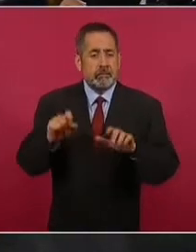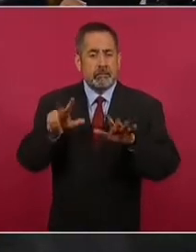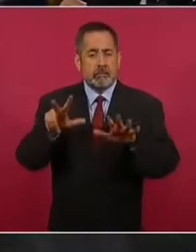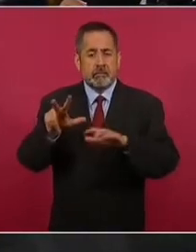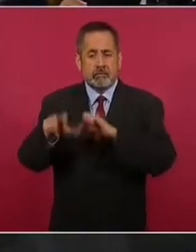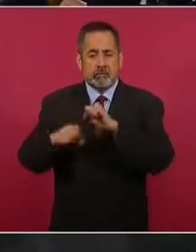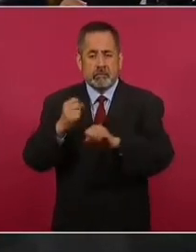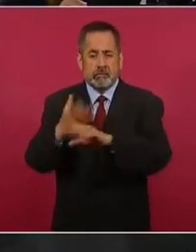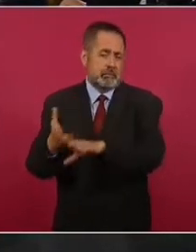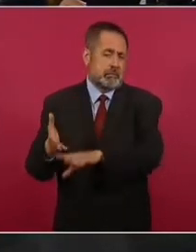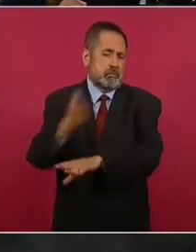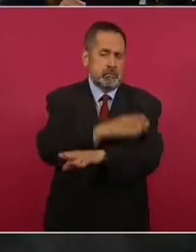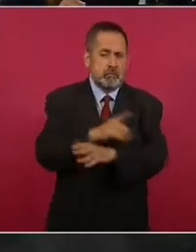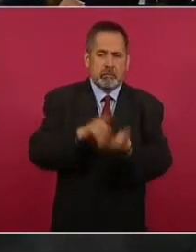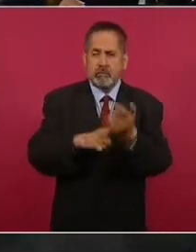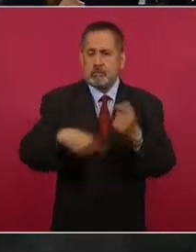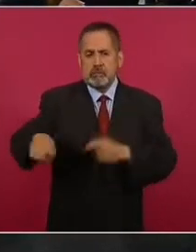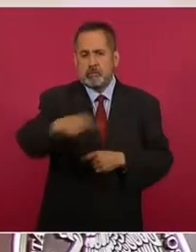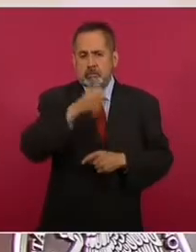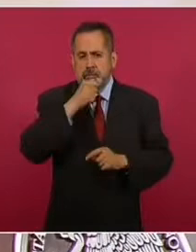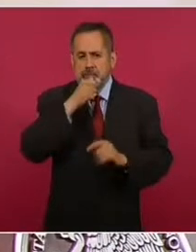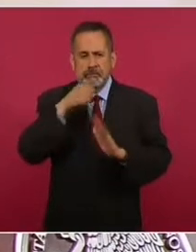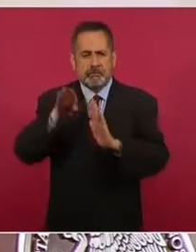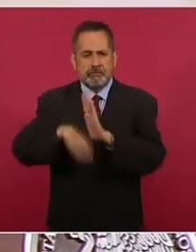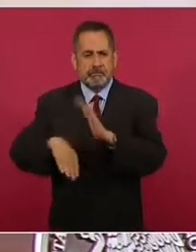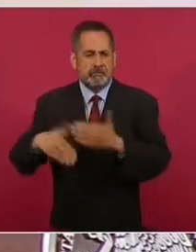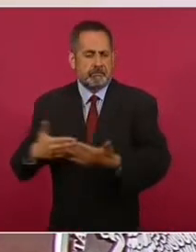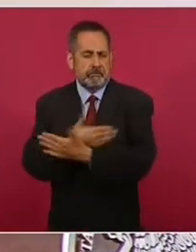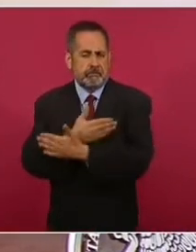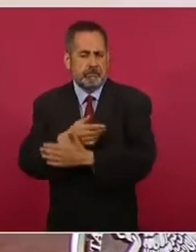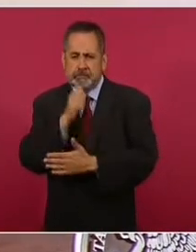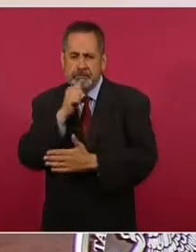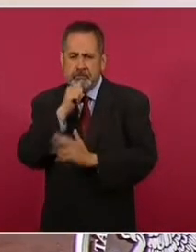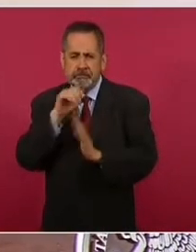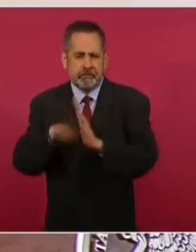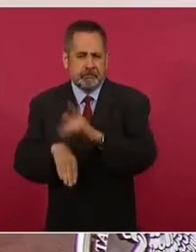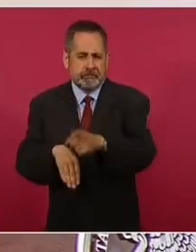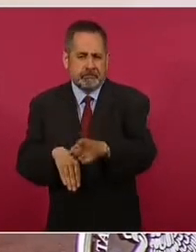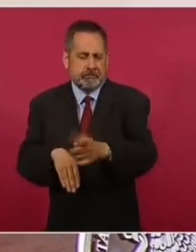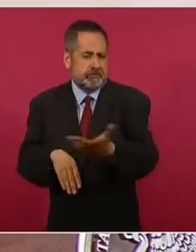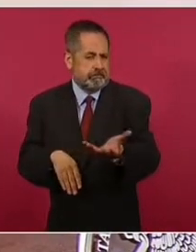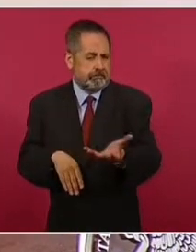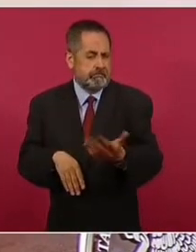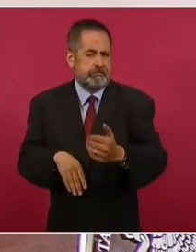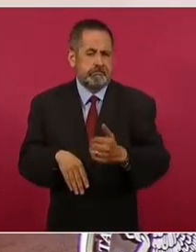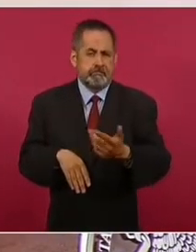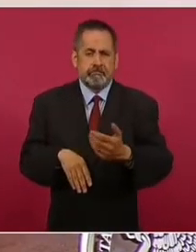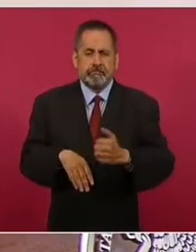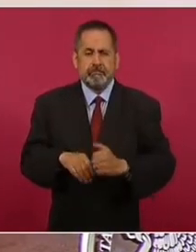¿28 años? No habían nacido todavía la mayoría de los